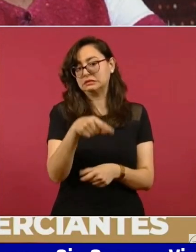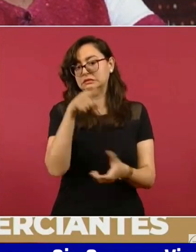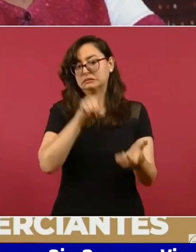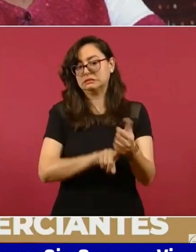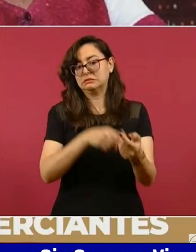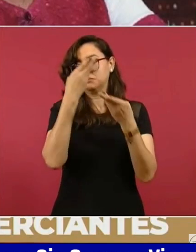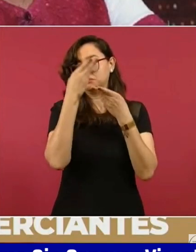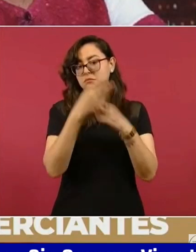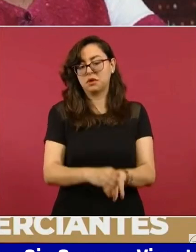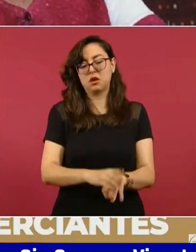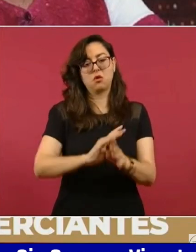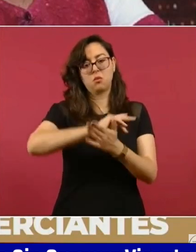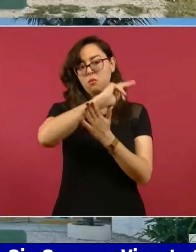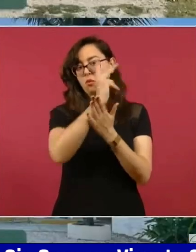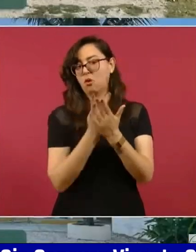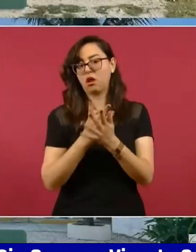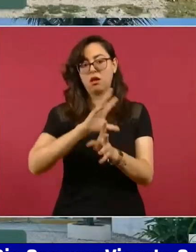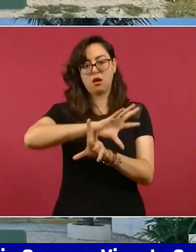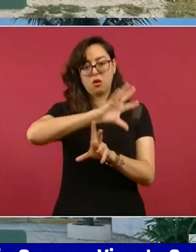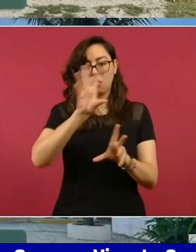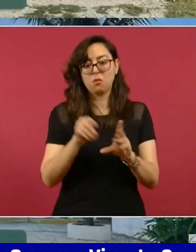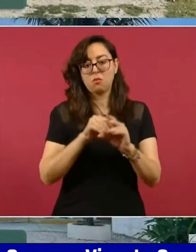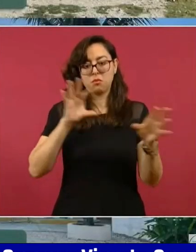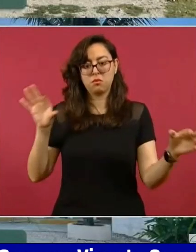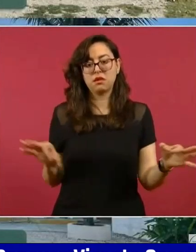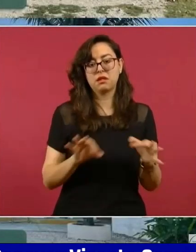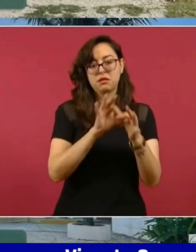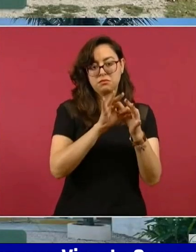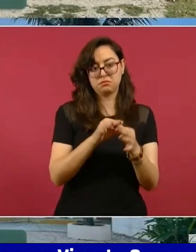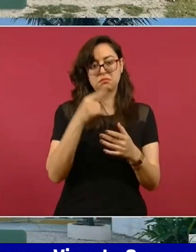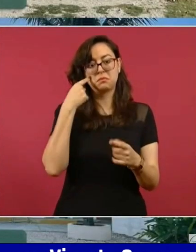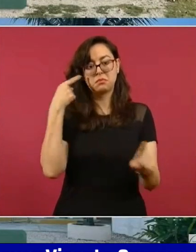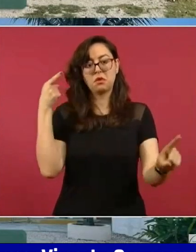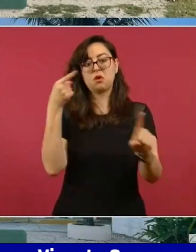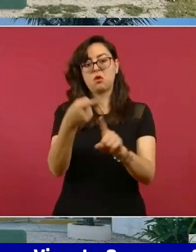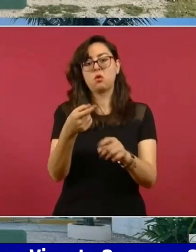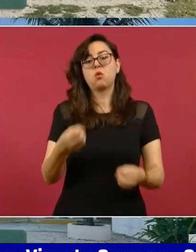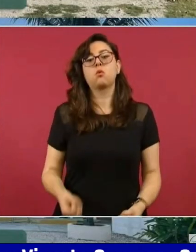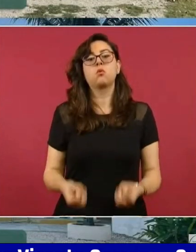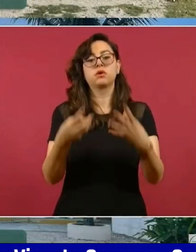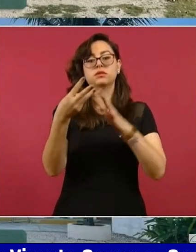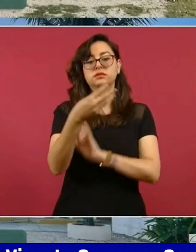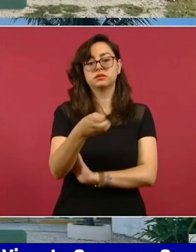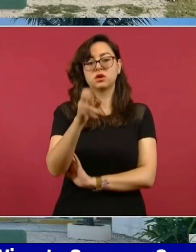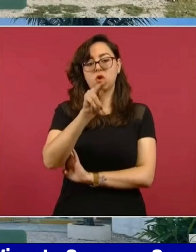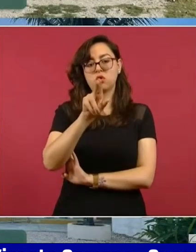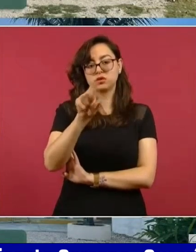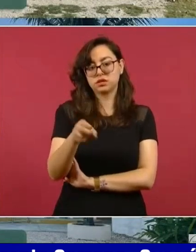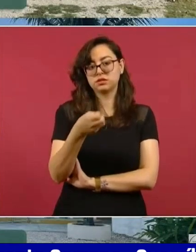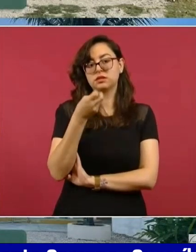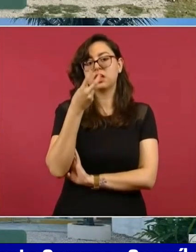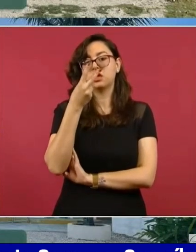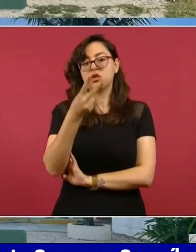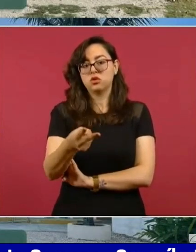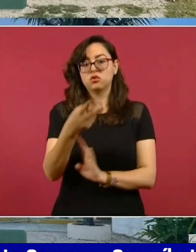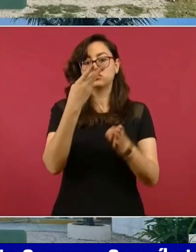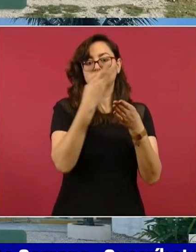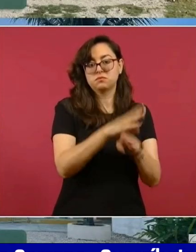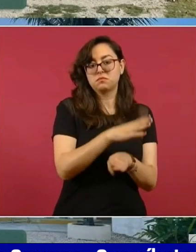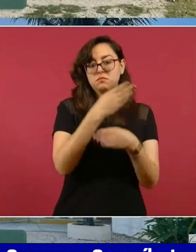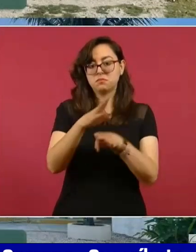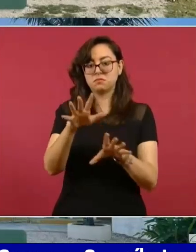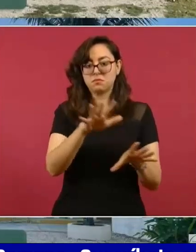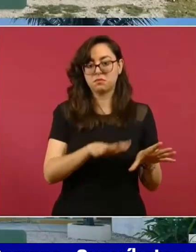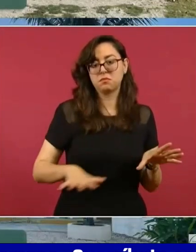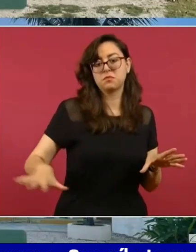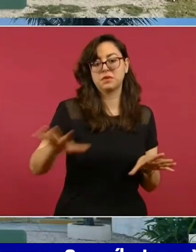bienestar. La meta que se tiene planteadas son 382 sucursales para toda esta región. Ya se encuentran